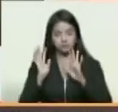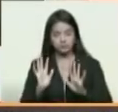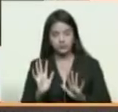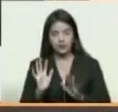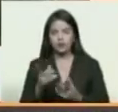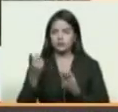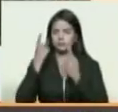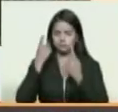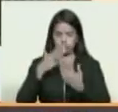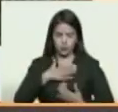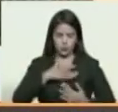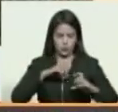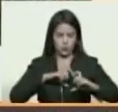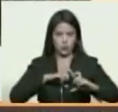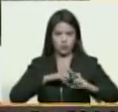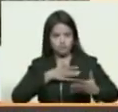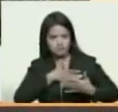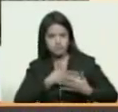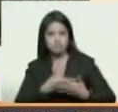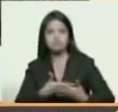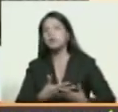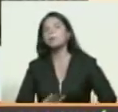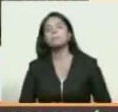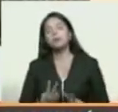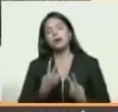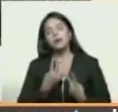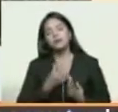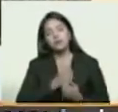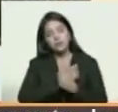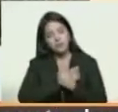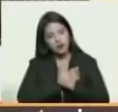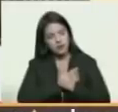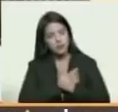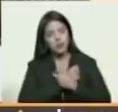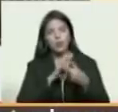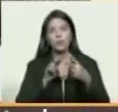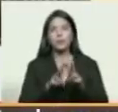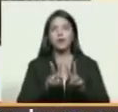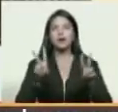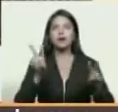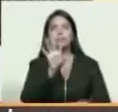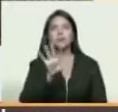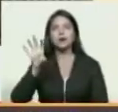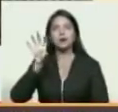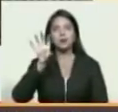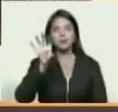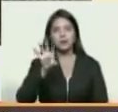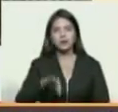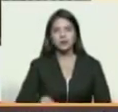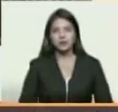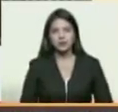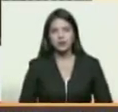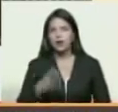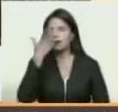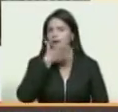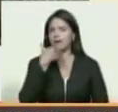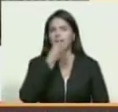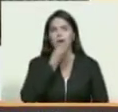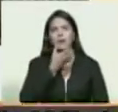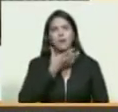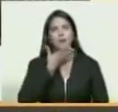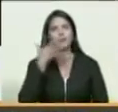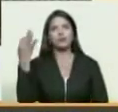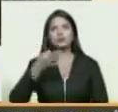educó mi corazón para la vida, para el amor, para la paz, para la patria. Qué hermoso debe ser para